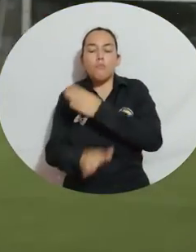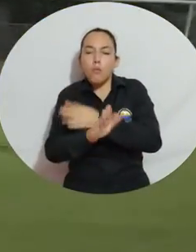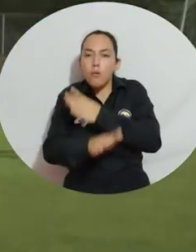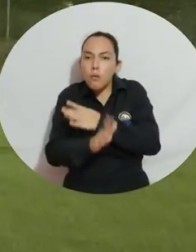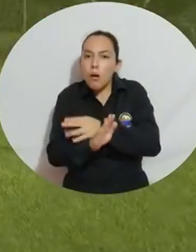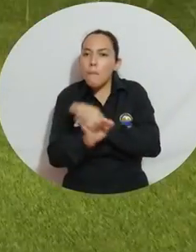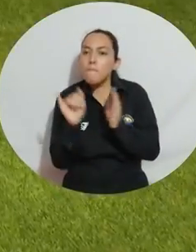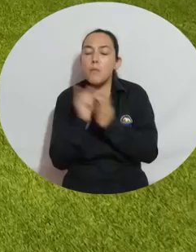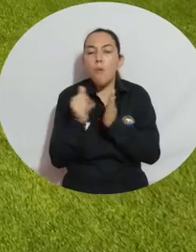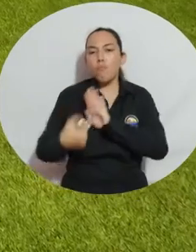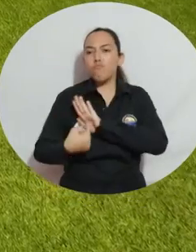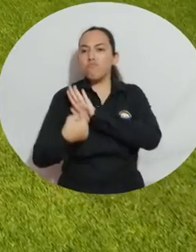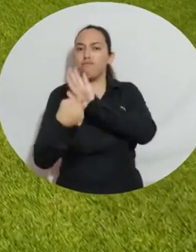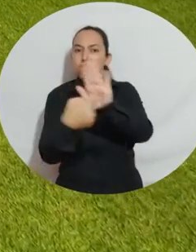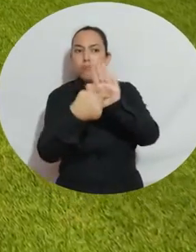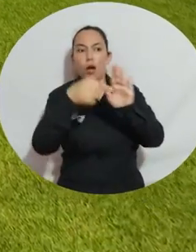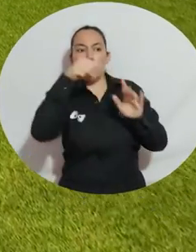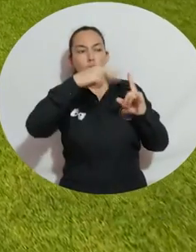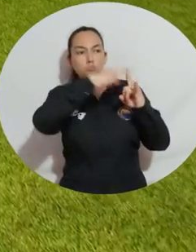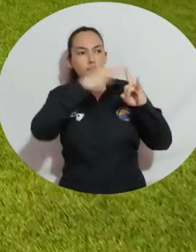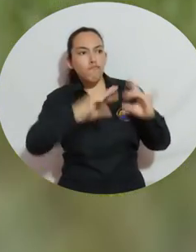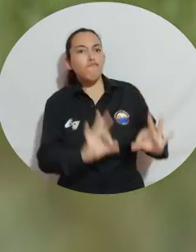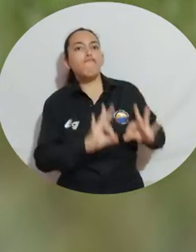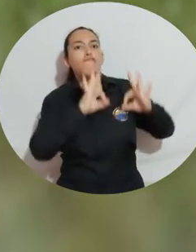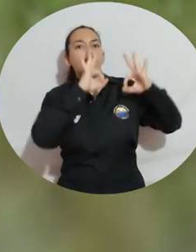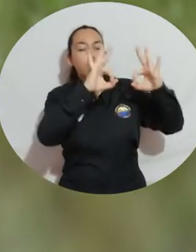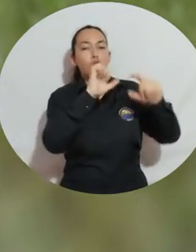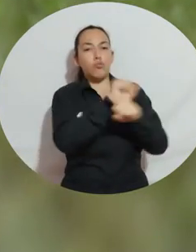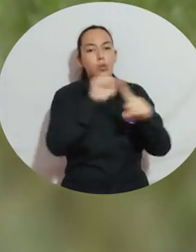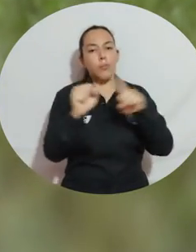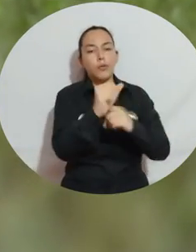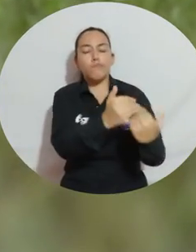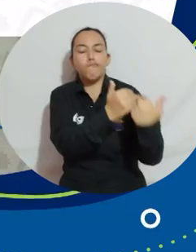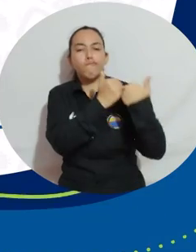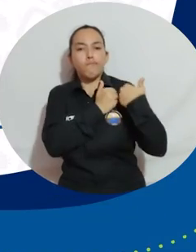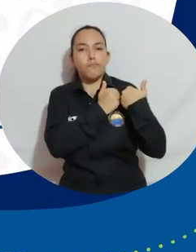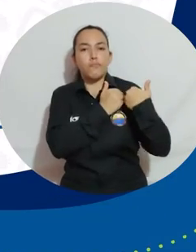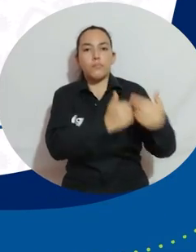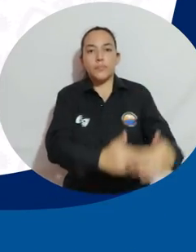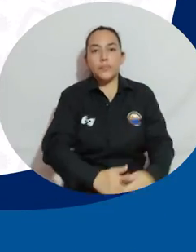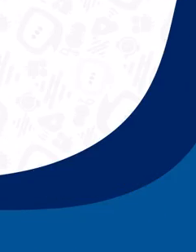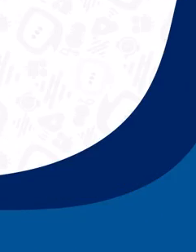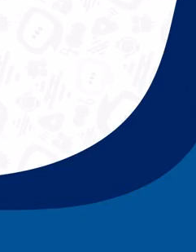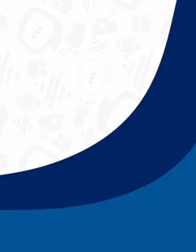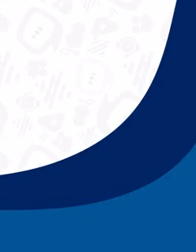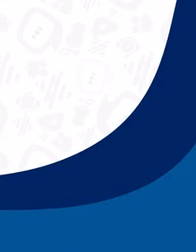continúa consolidándose como una casa de estudios superiores socialmente responsable.